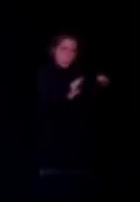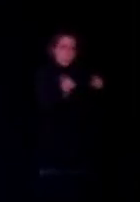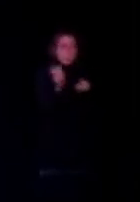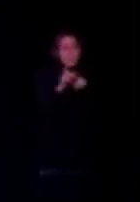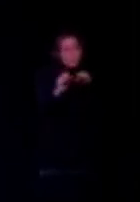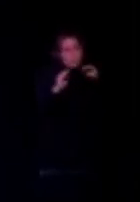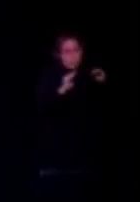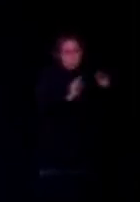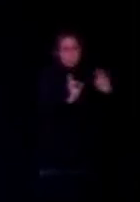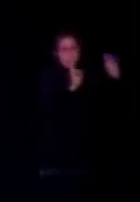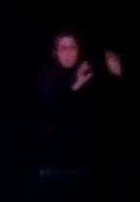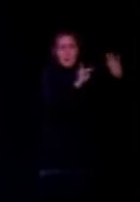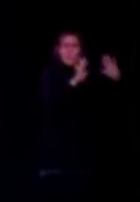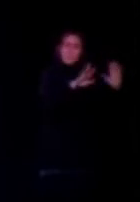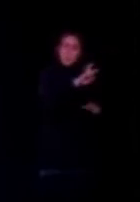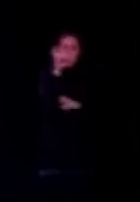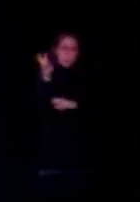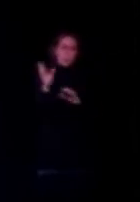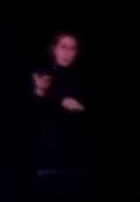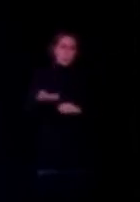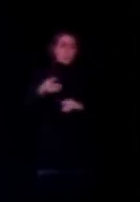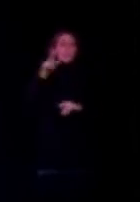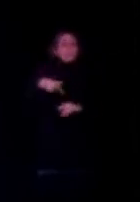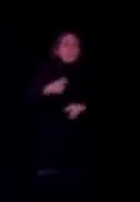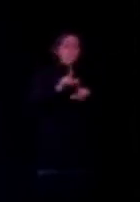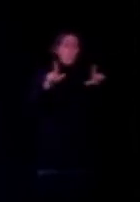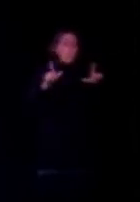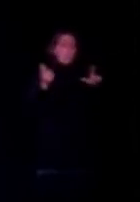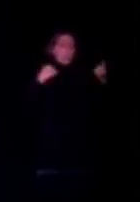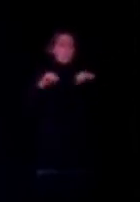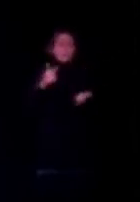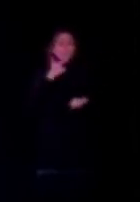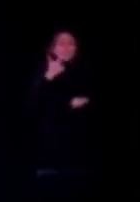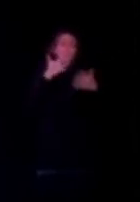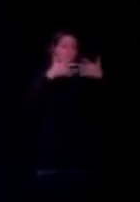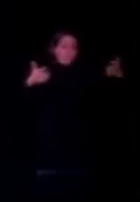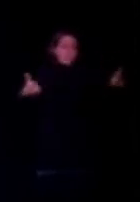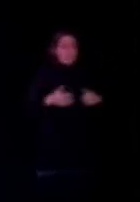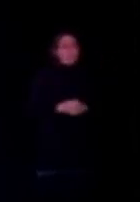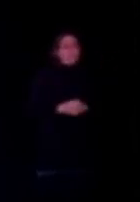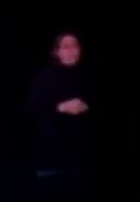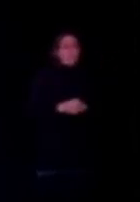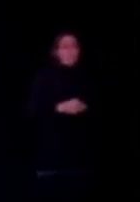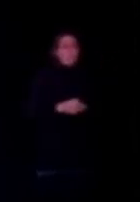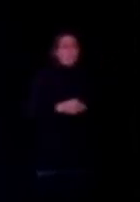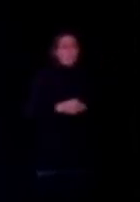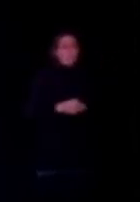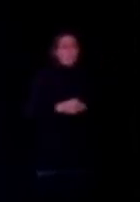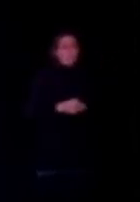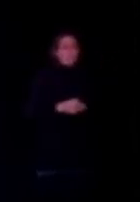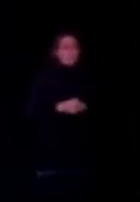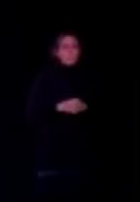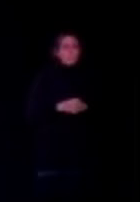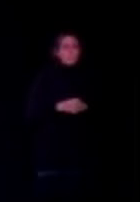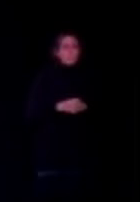el protagonista decía justamente no quiero que tengan que